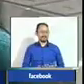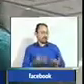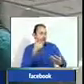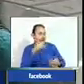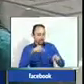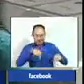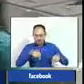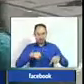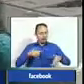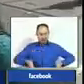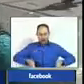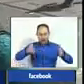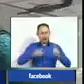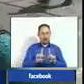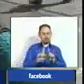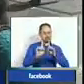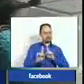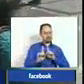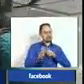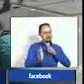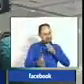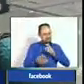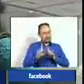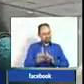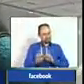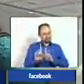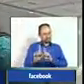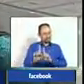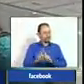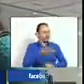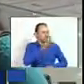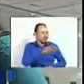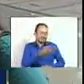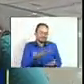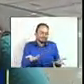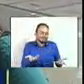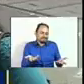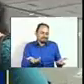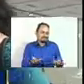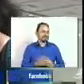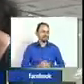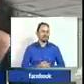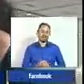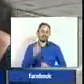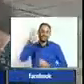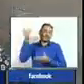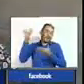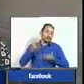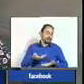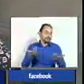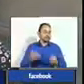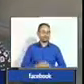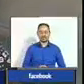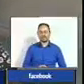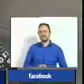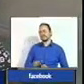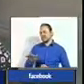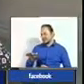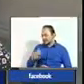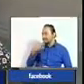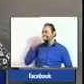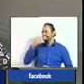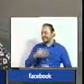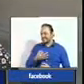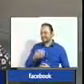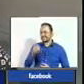¿verdad? Que uno camina distanciado, pero en los buses no se puede. Aquí solo Dios usted. Aumentar porque aparte de que toda